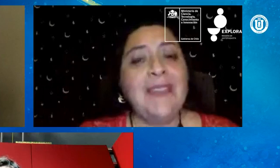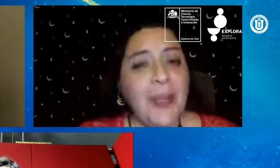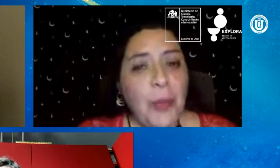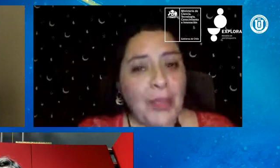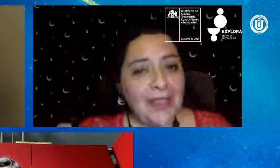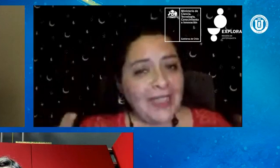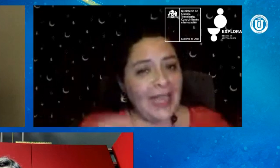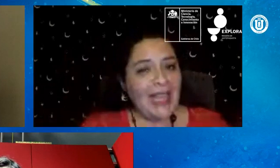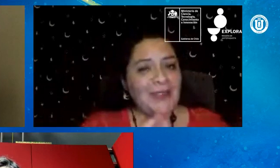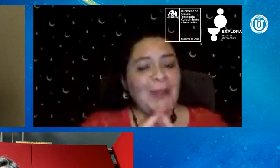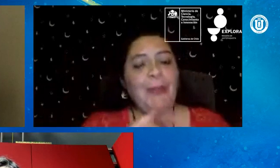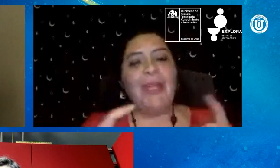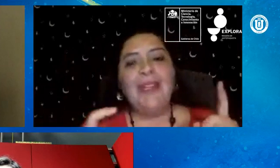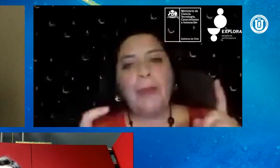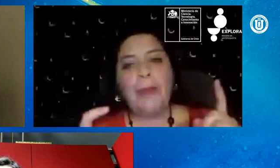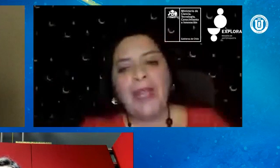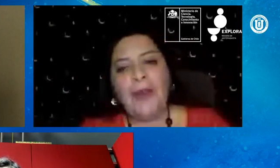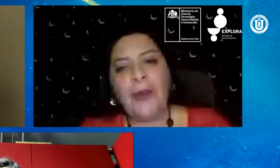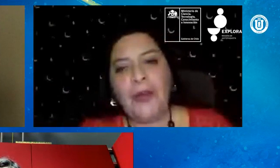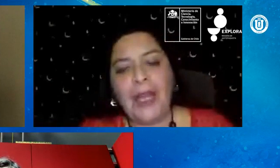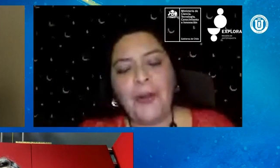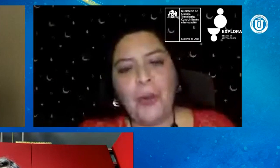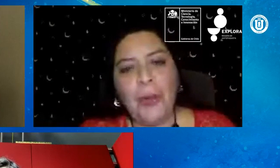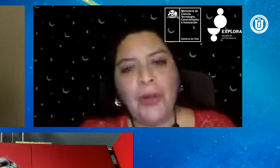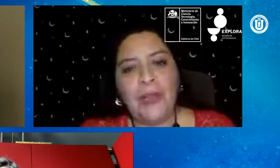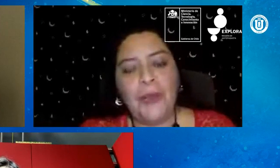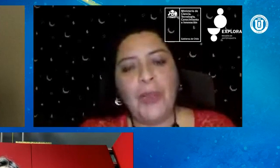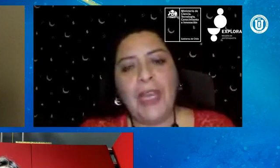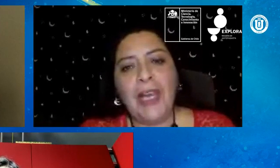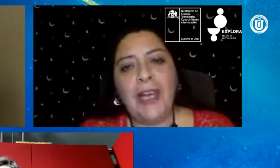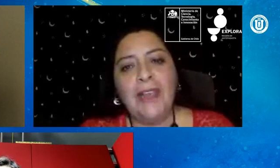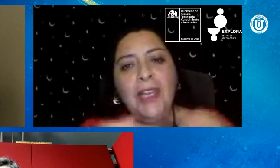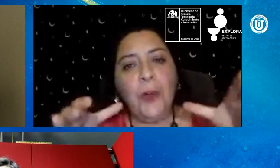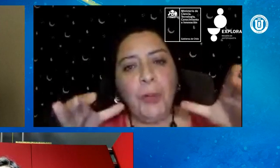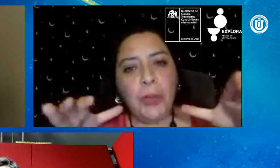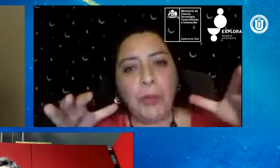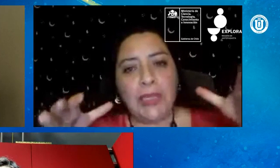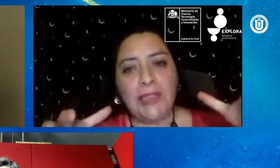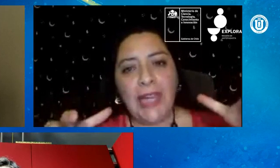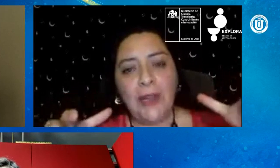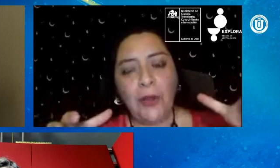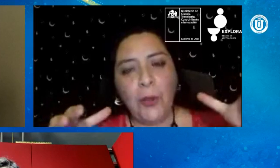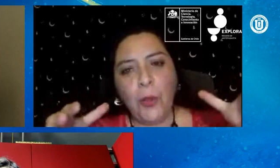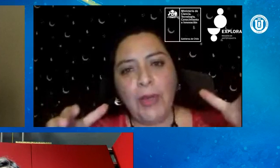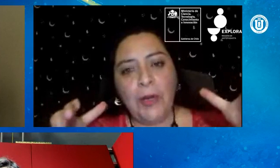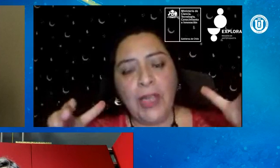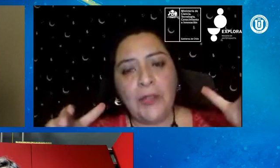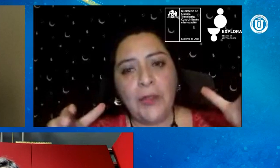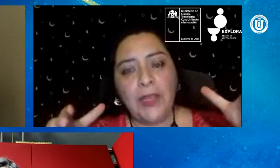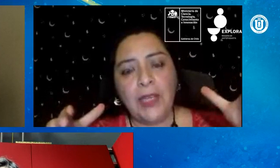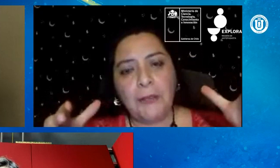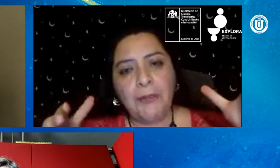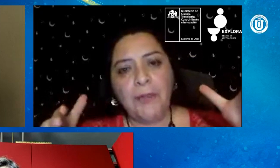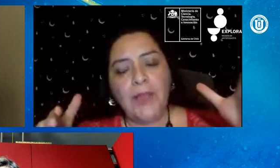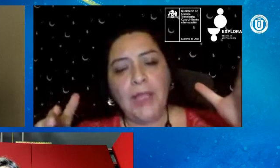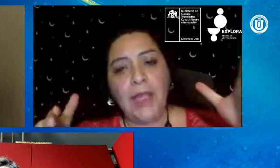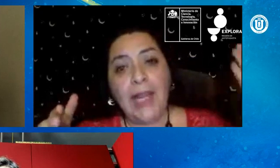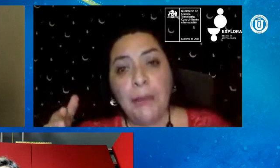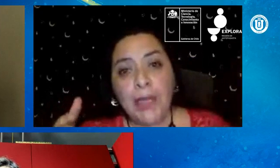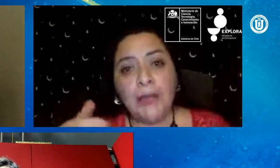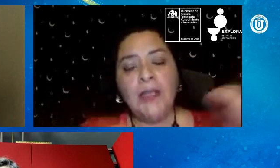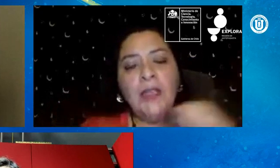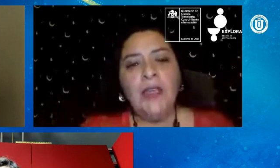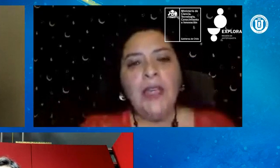Pero así como existe eso, también estamos ahí con el grupo que estudia discos protoplanetarios que ocupan los datos de